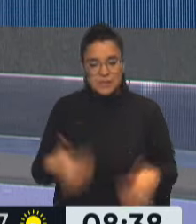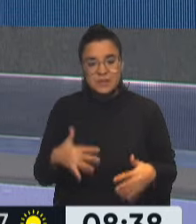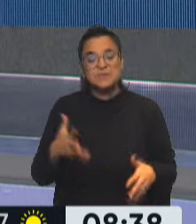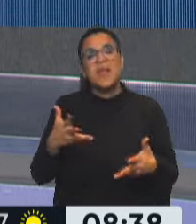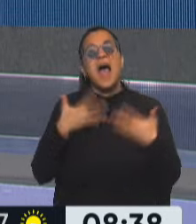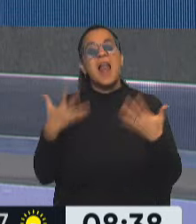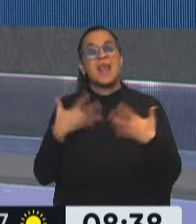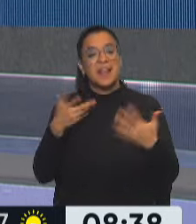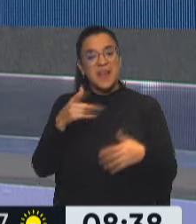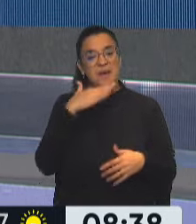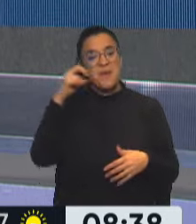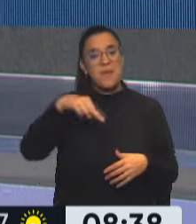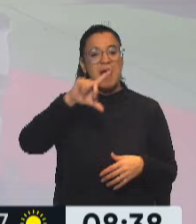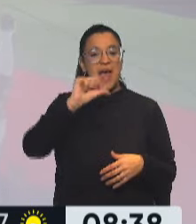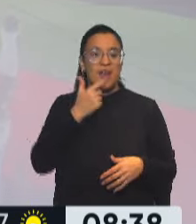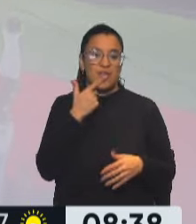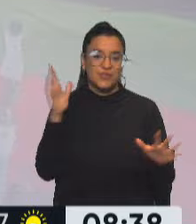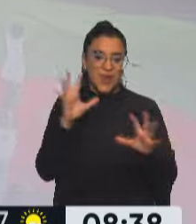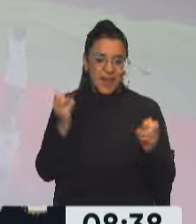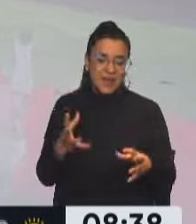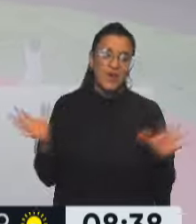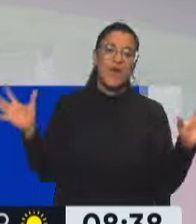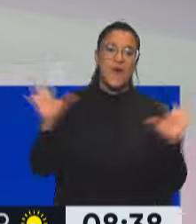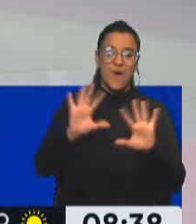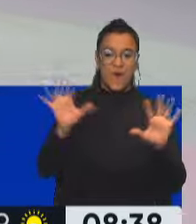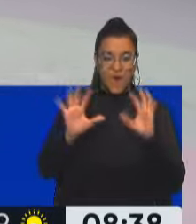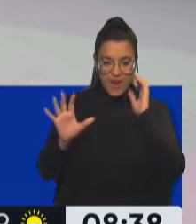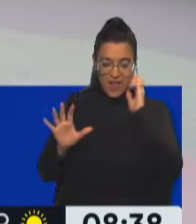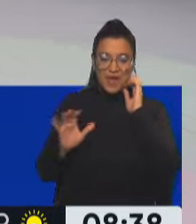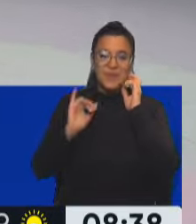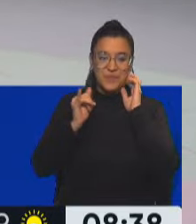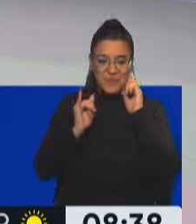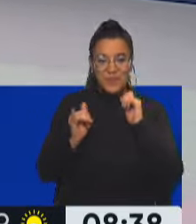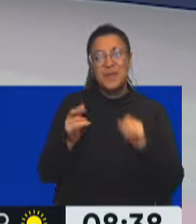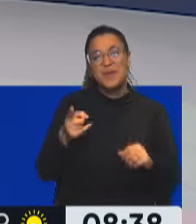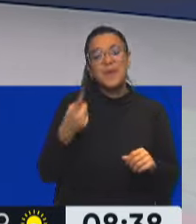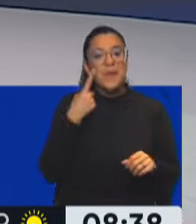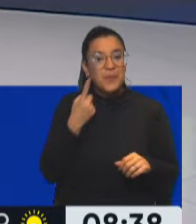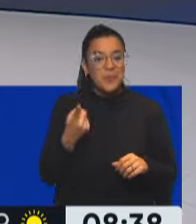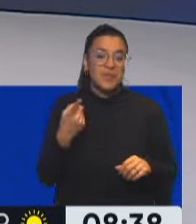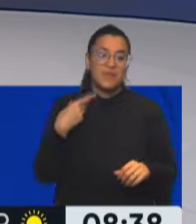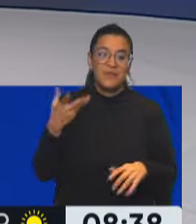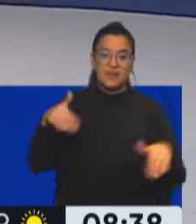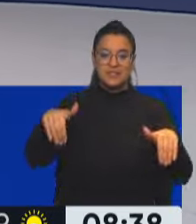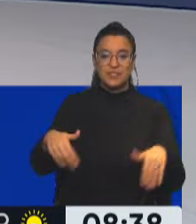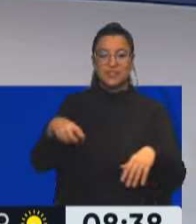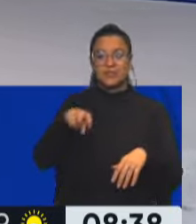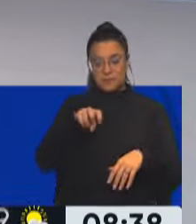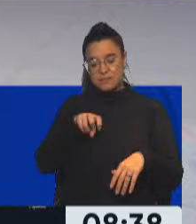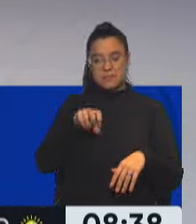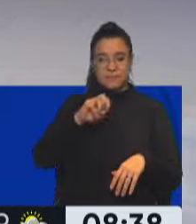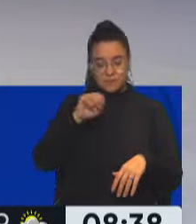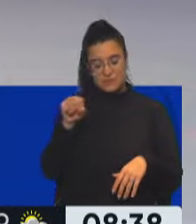de la selección, Juan Carlos Fernández. ¿Qué tal, Juan? ¡Hola, Silvia! Sí, oh, viste el que fue al sillón y lo traicionó, porque a veces